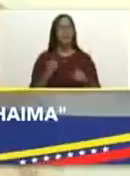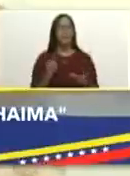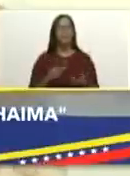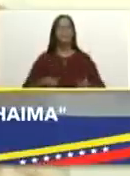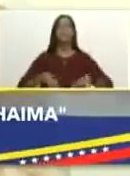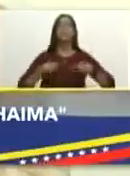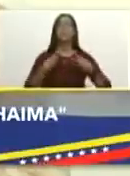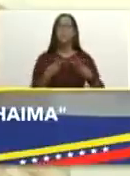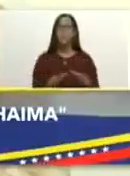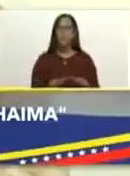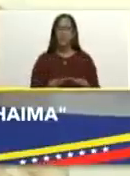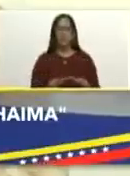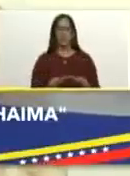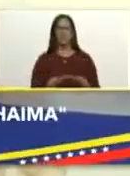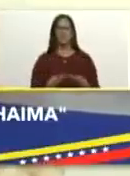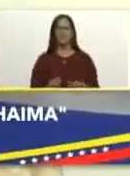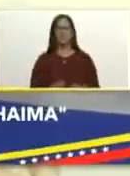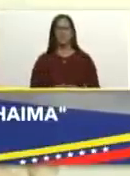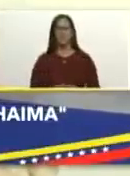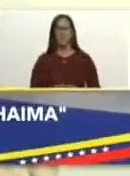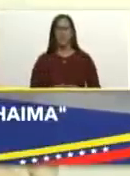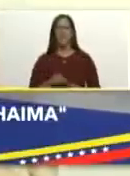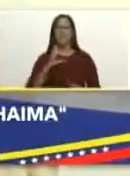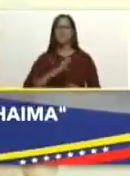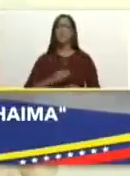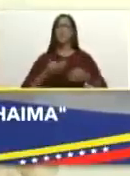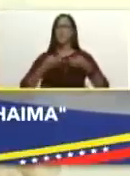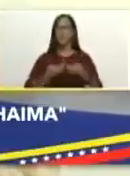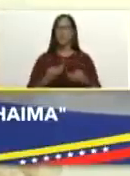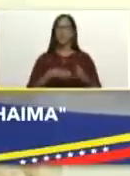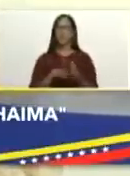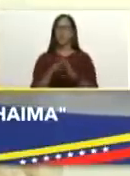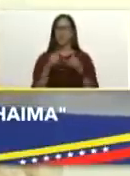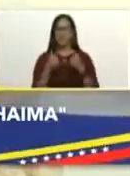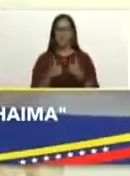innovación que estoy seguro va a salir bien.